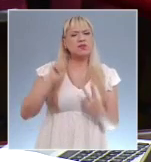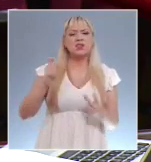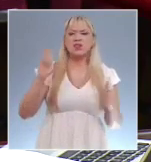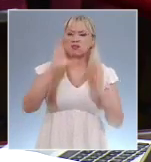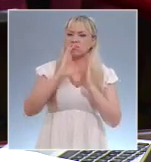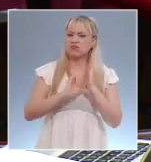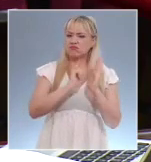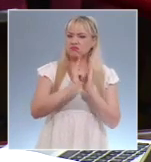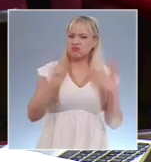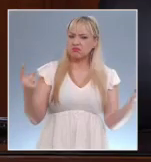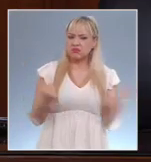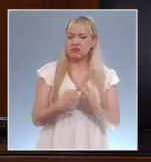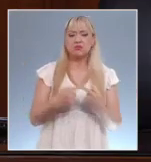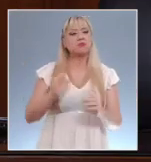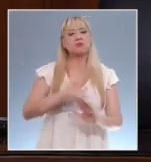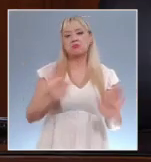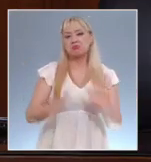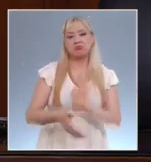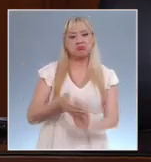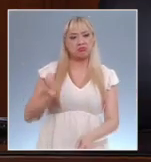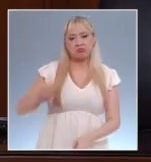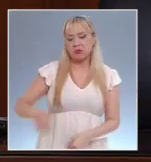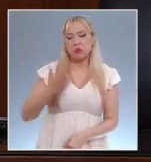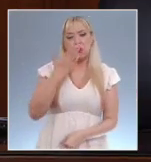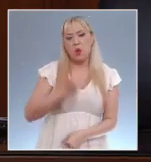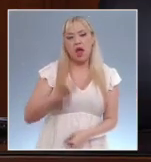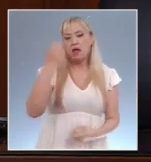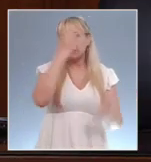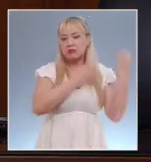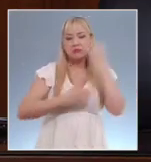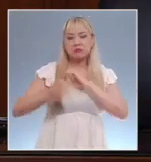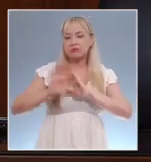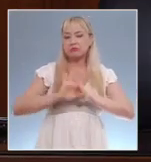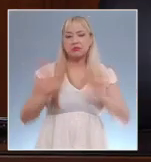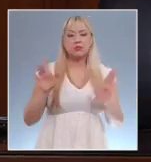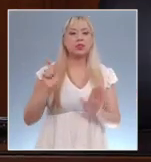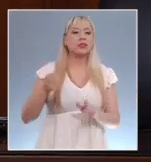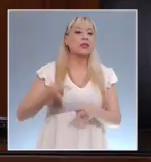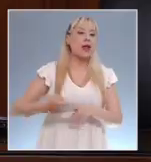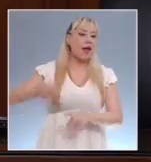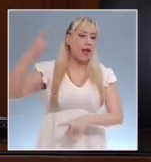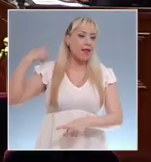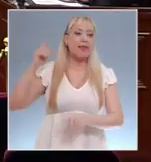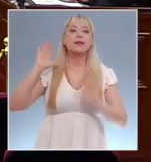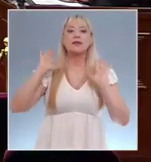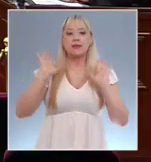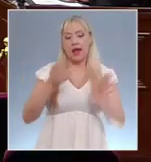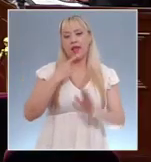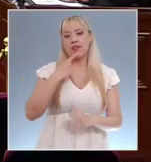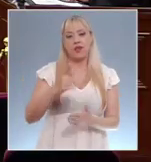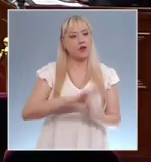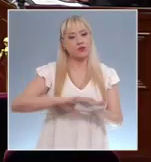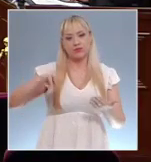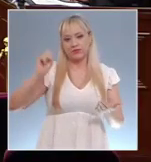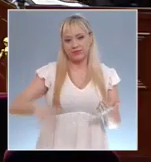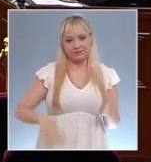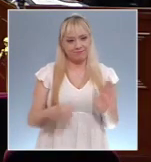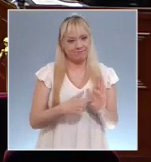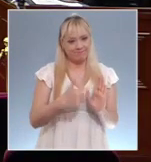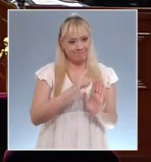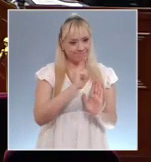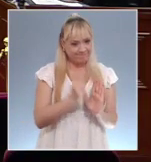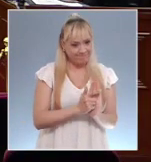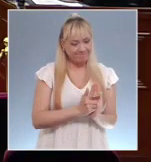había elementos a revisar, pues en el asunto previo ya se había declarado inválida la norma correspondiente. En la tercera declaratoria